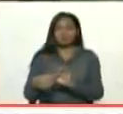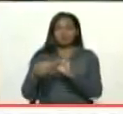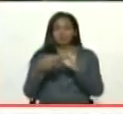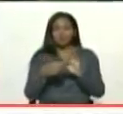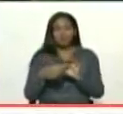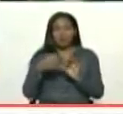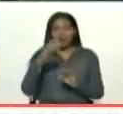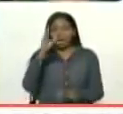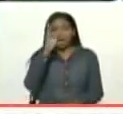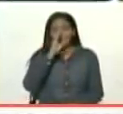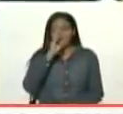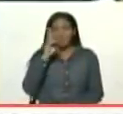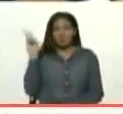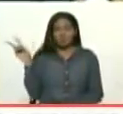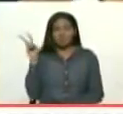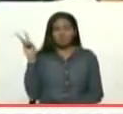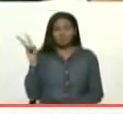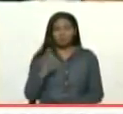Venezuela.